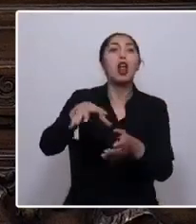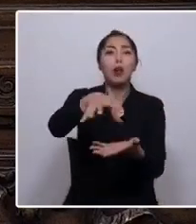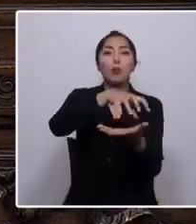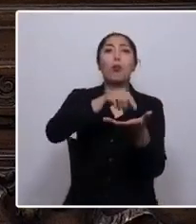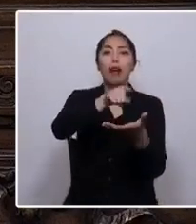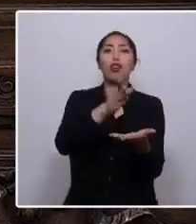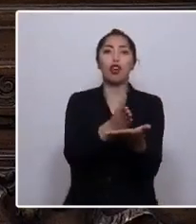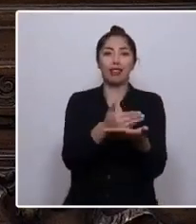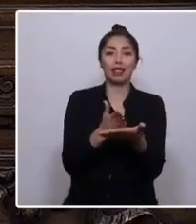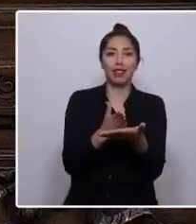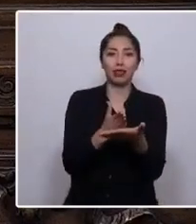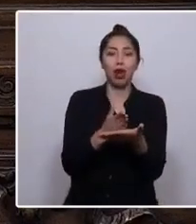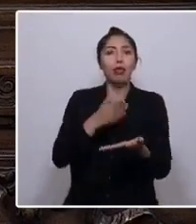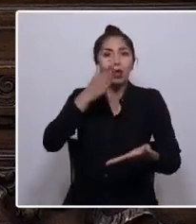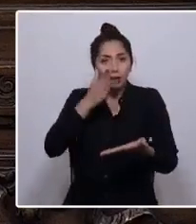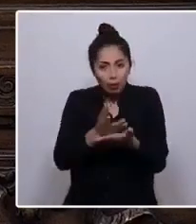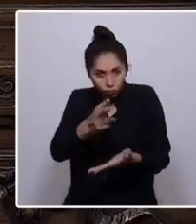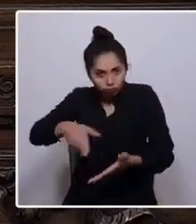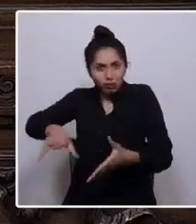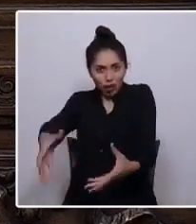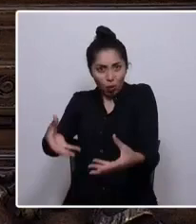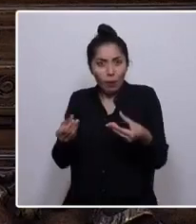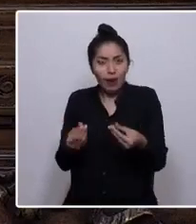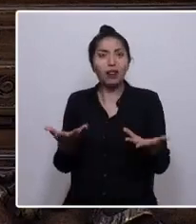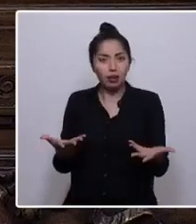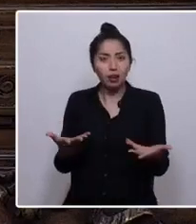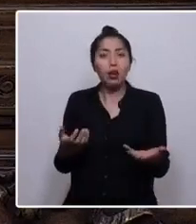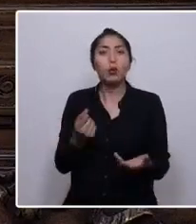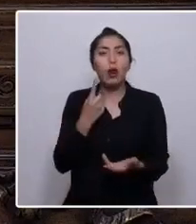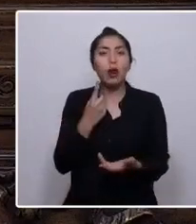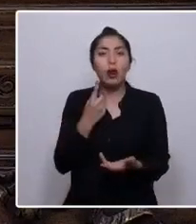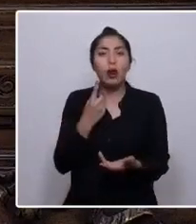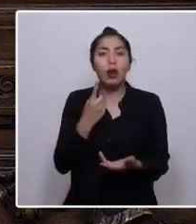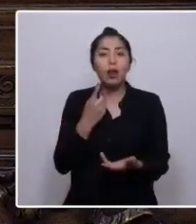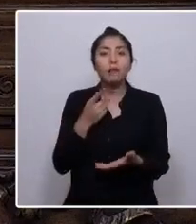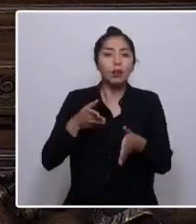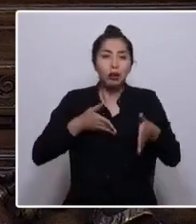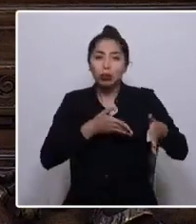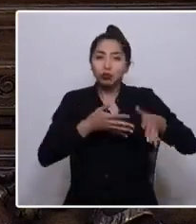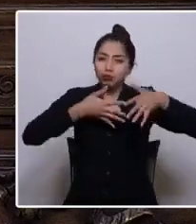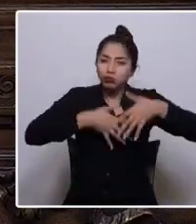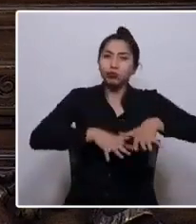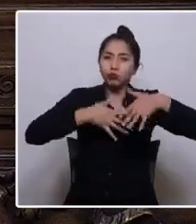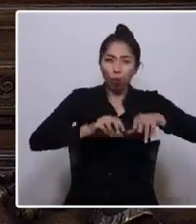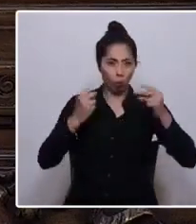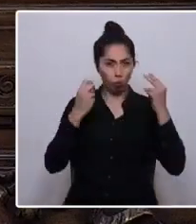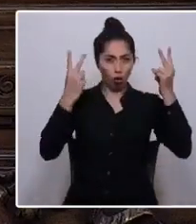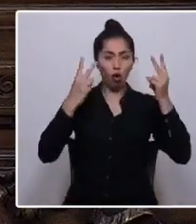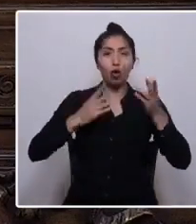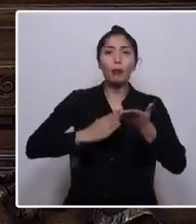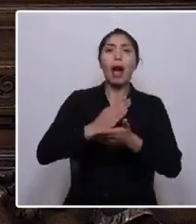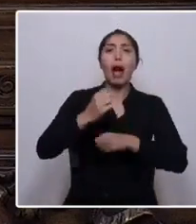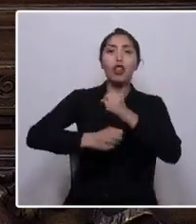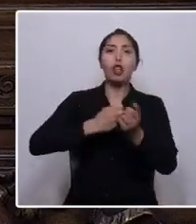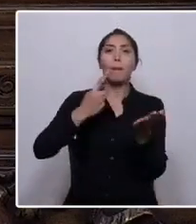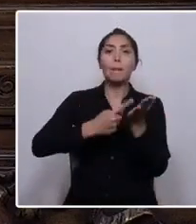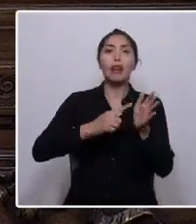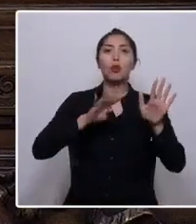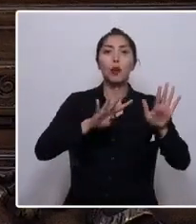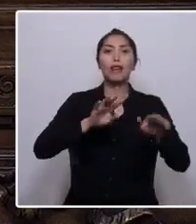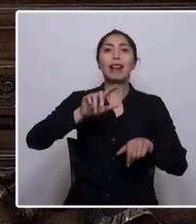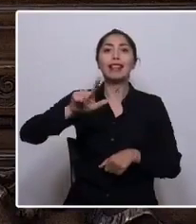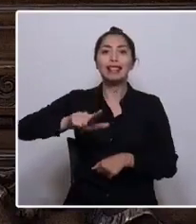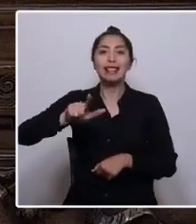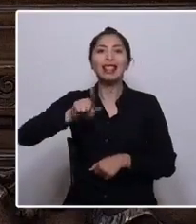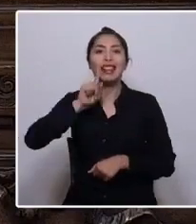debemos recuperar sin duda alguna el camino revolucionario iniciado en el año 1917 por